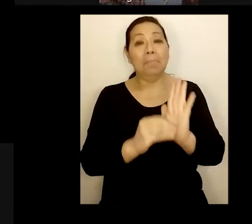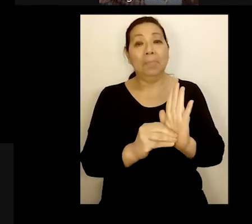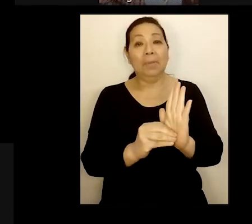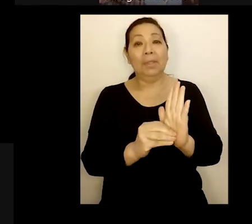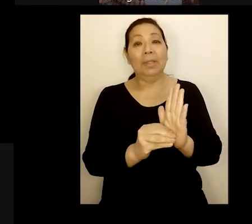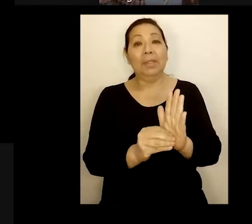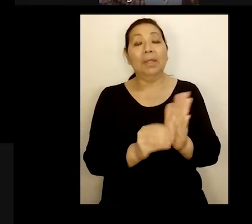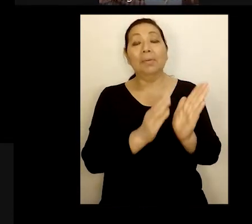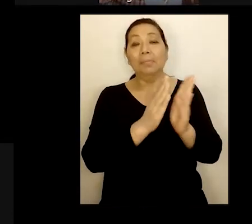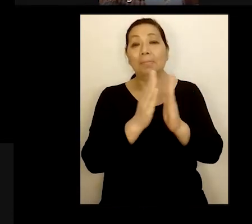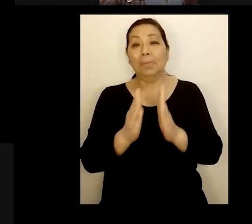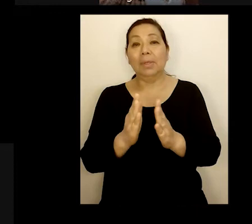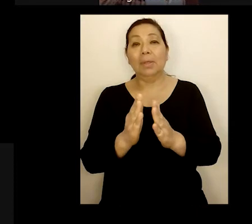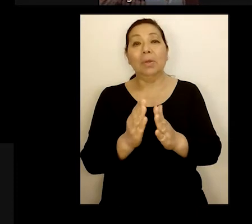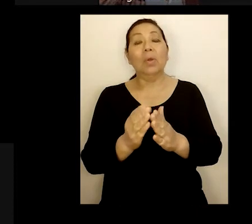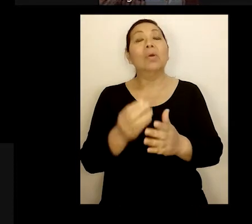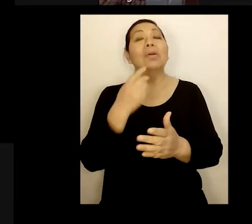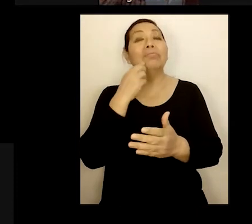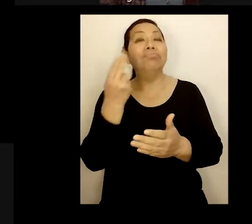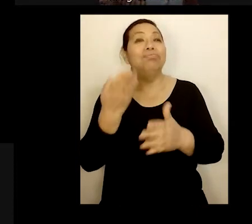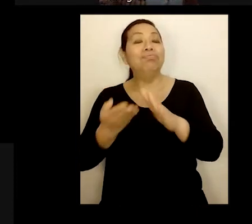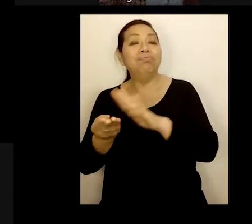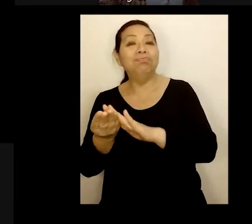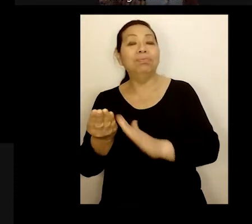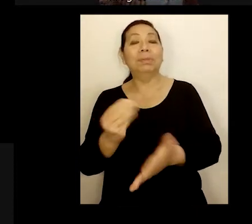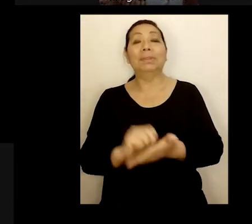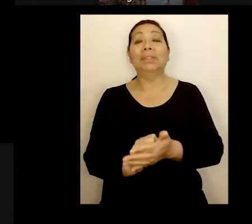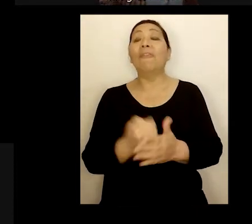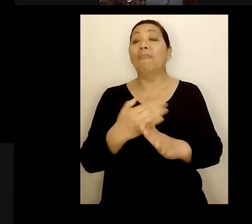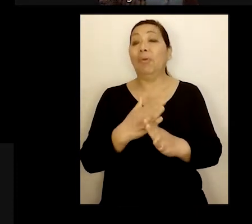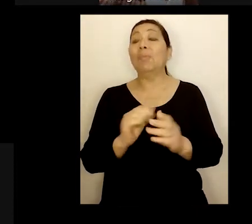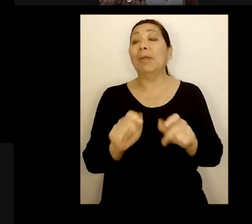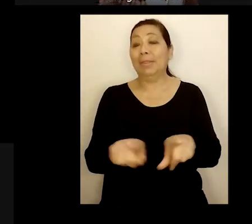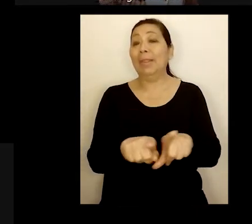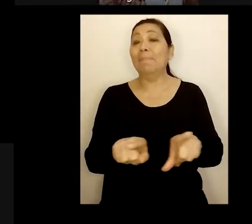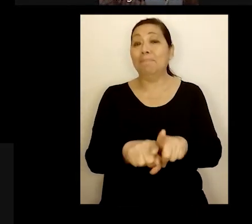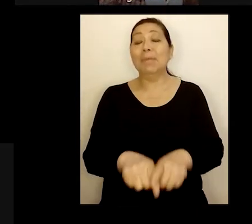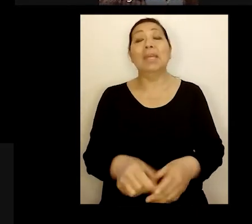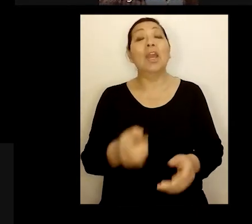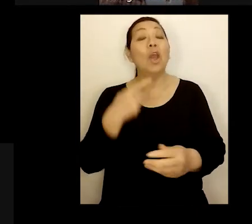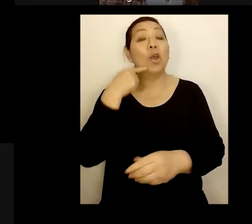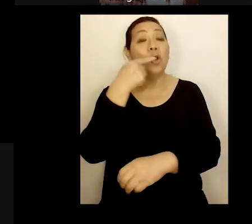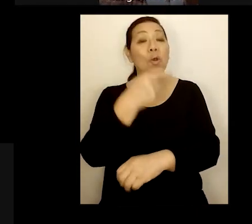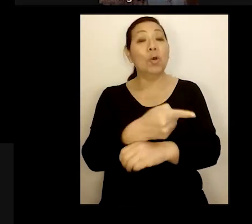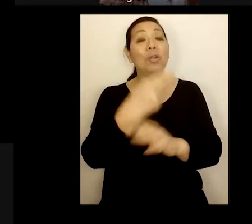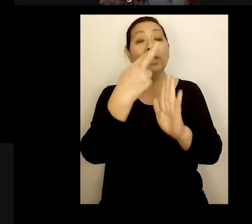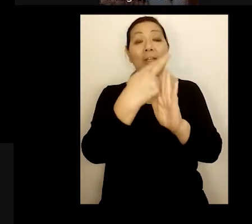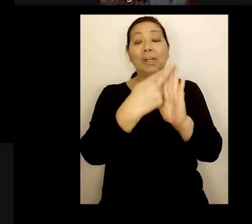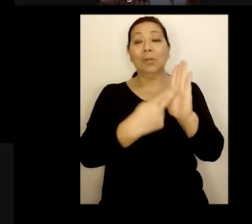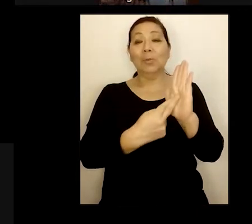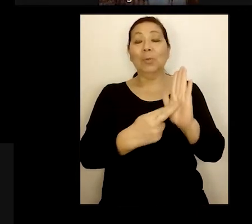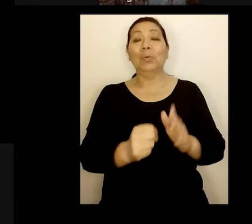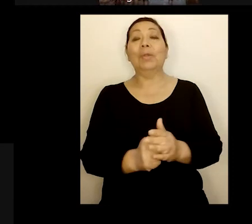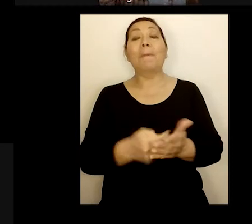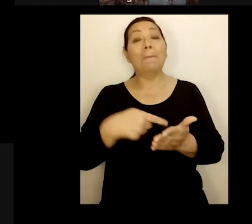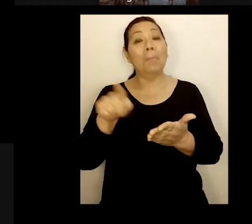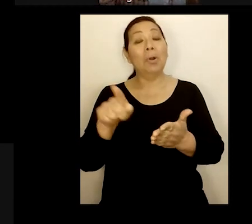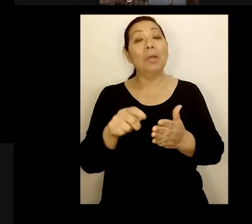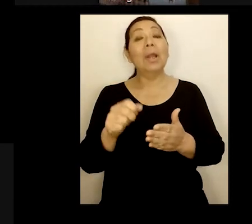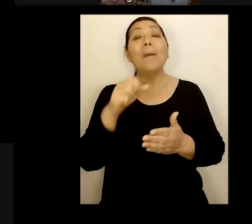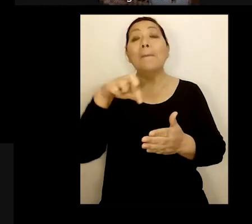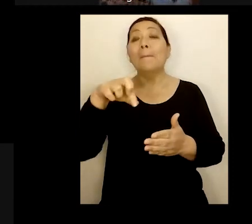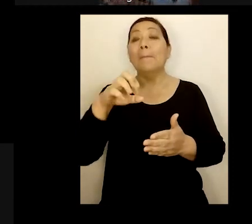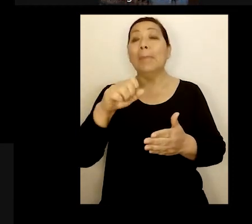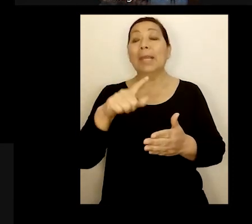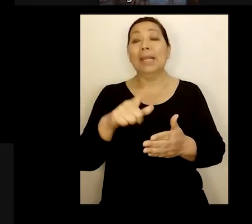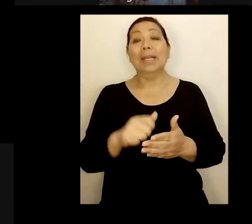respecto al extremo del delito de la colusión. Demanda de las corpus también interpuesta en contra de la resolución emitida por la Sala